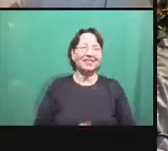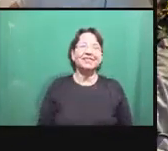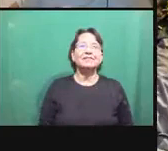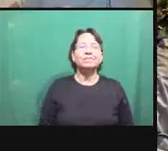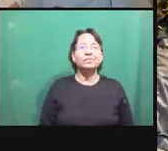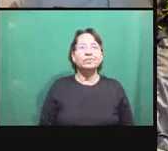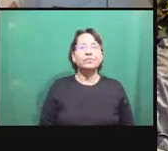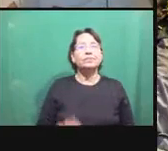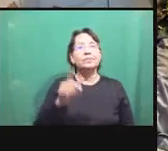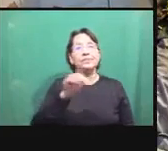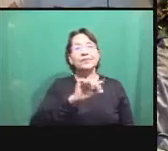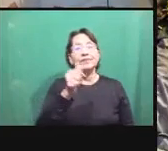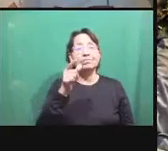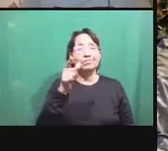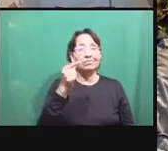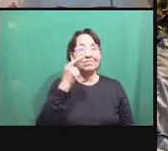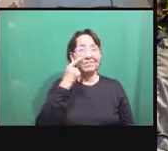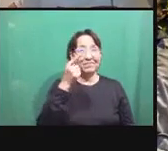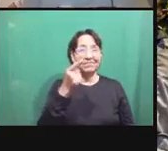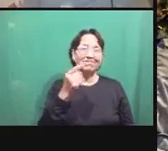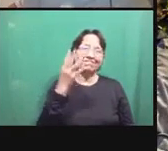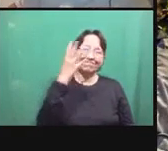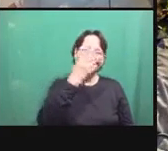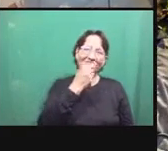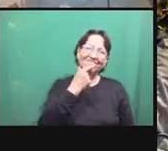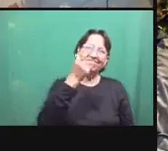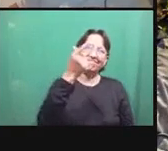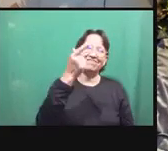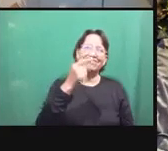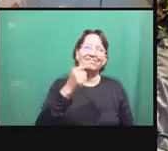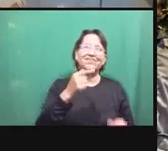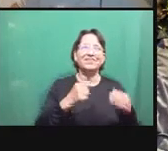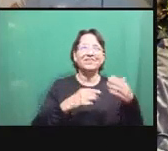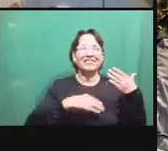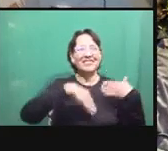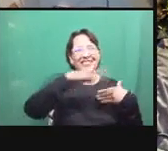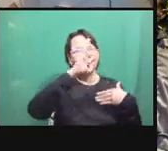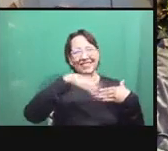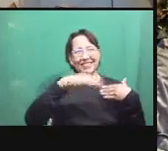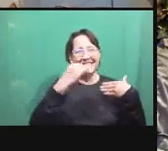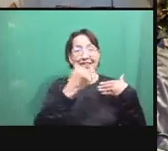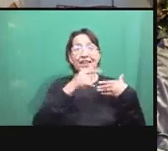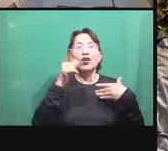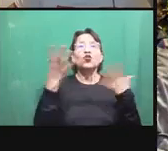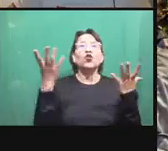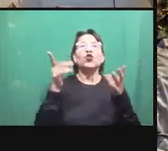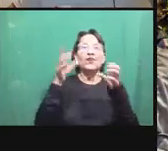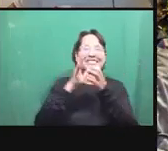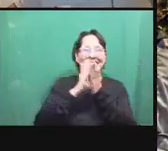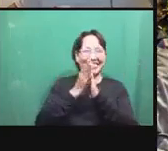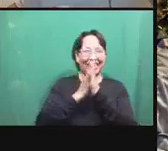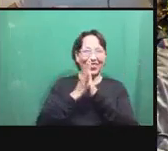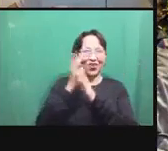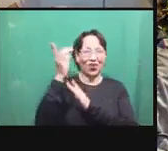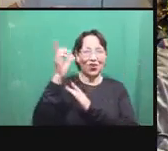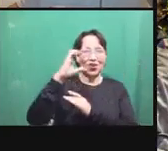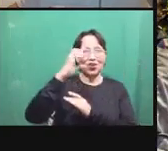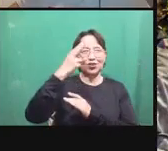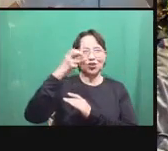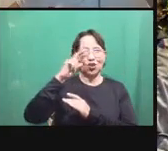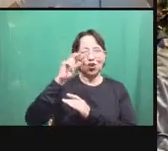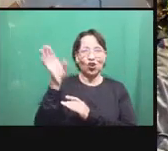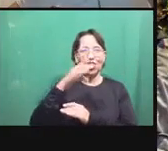Este es uno de nuestros bebés, este es el muro, uno de los muros más grandes ahí del Chorro de Quevedo. Desde el